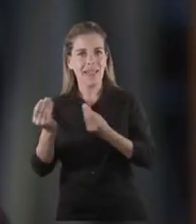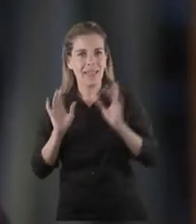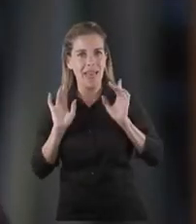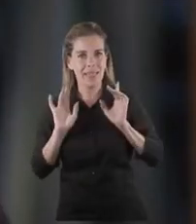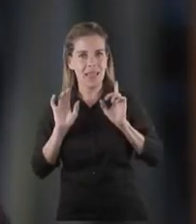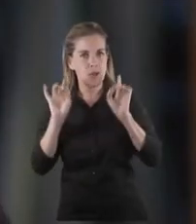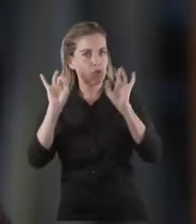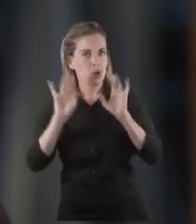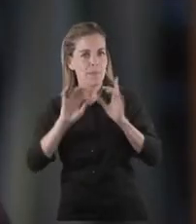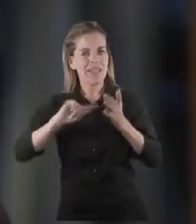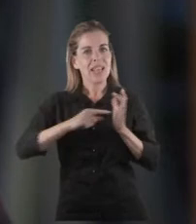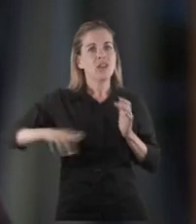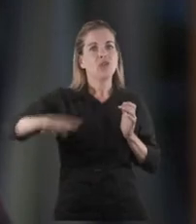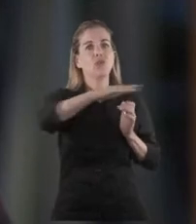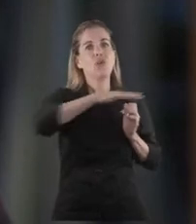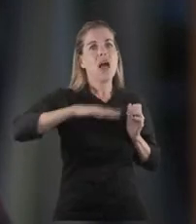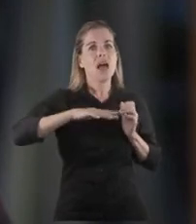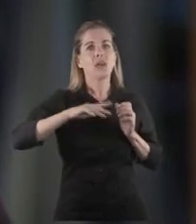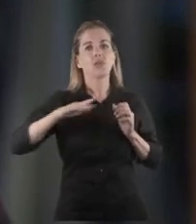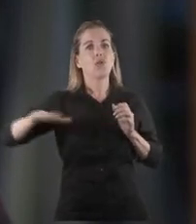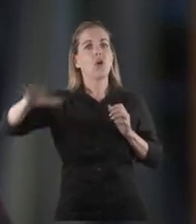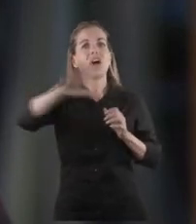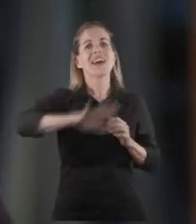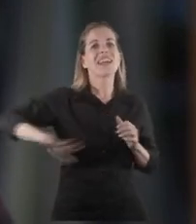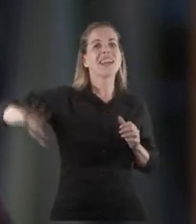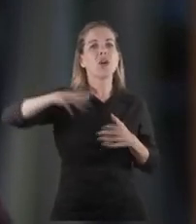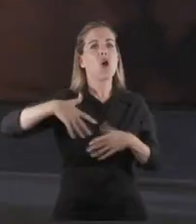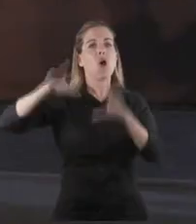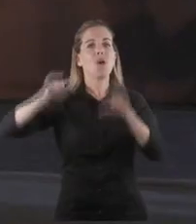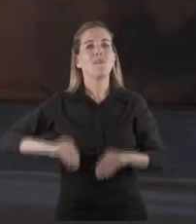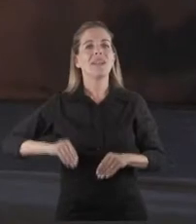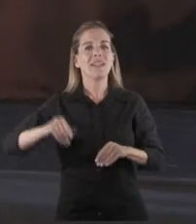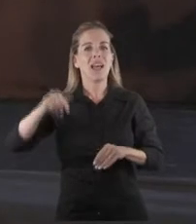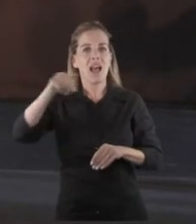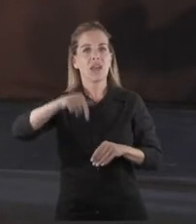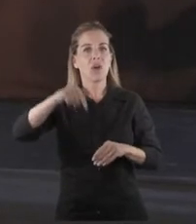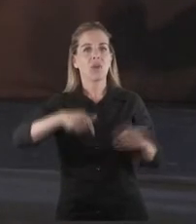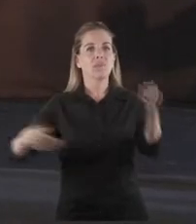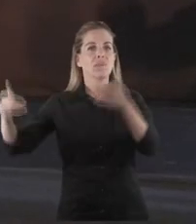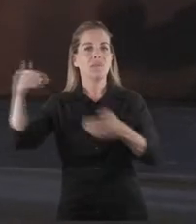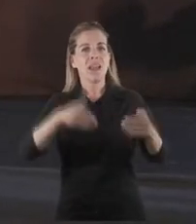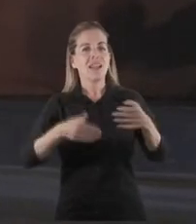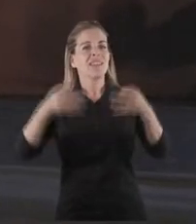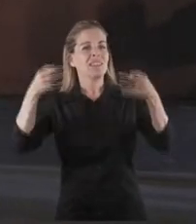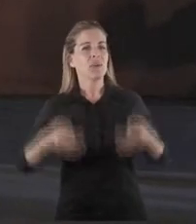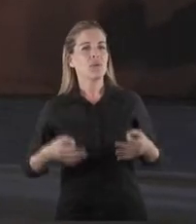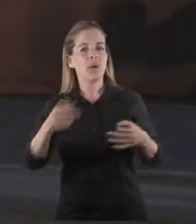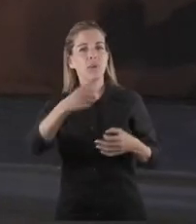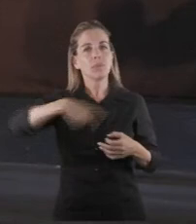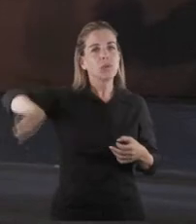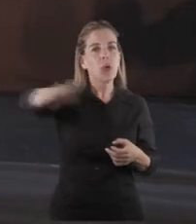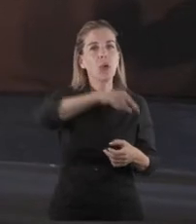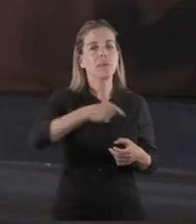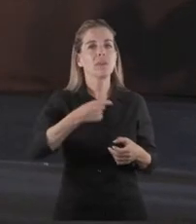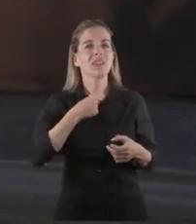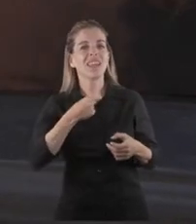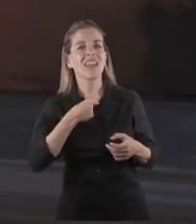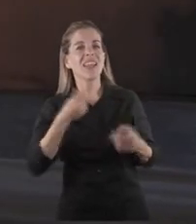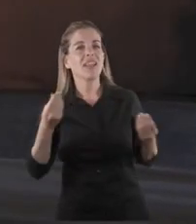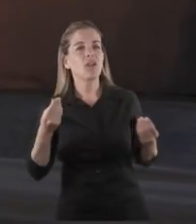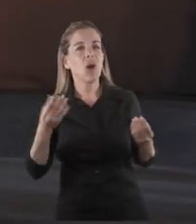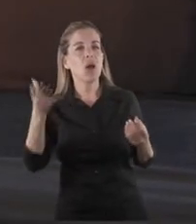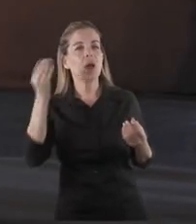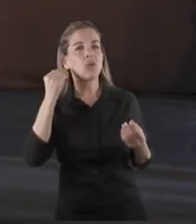Parejas, de toda la región, que hoy seguramente van a estar también queriendo escuchar